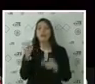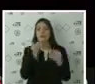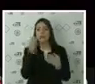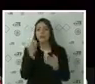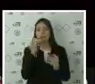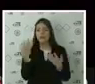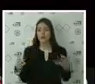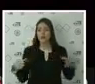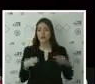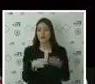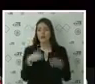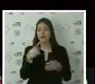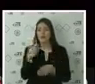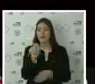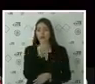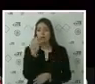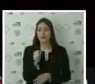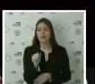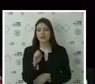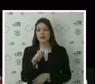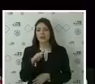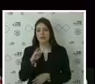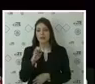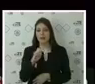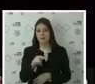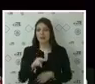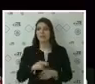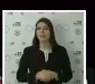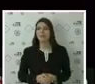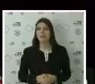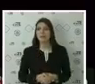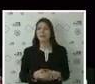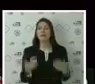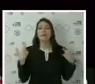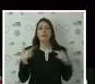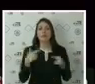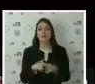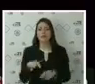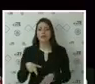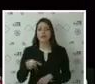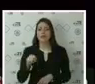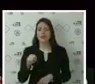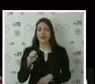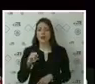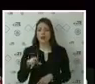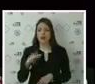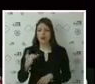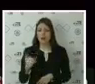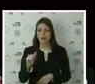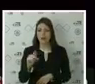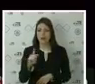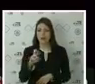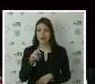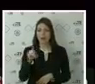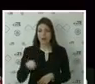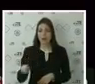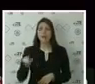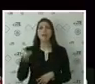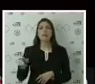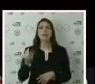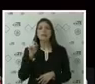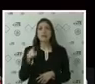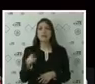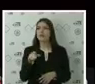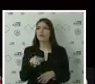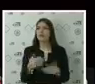de Integración Educativa CEMIE. Maestra Sonia Pérez Pérez, consejera electoral del Instituto Electoral de